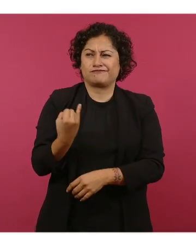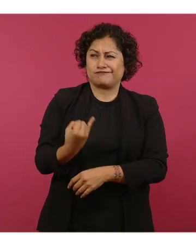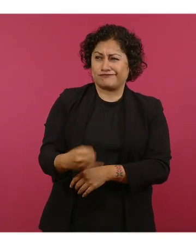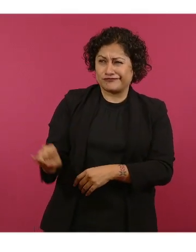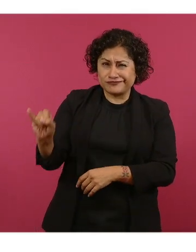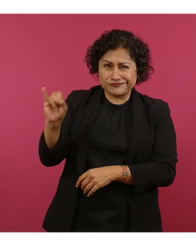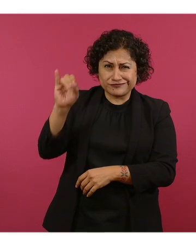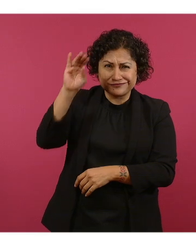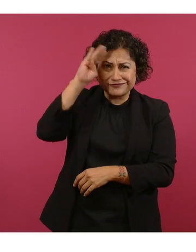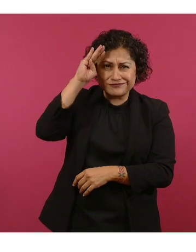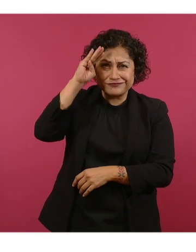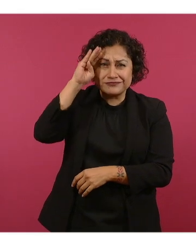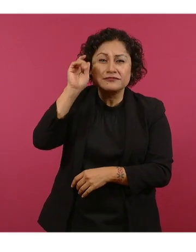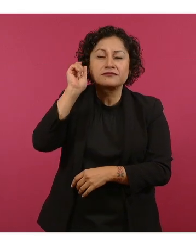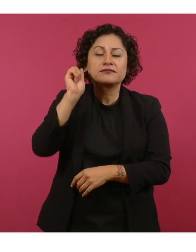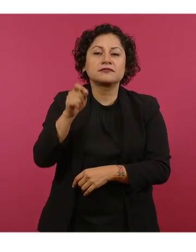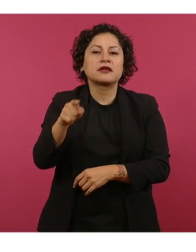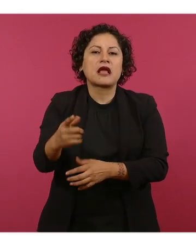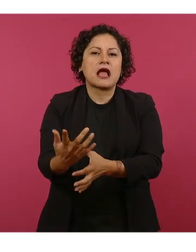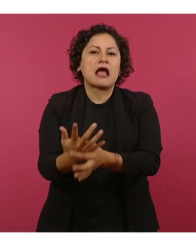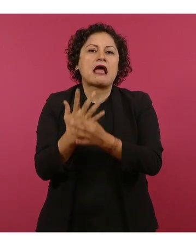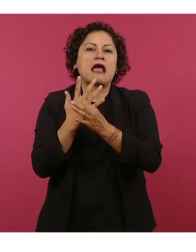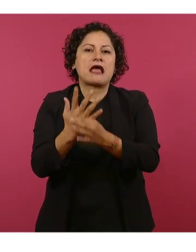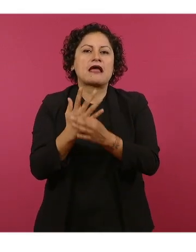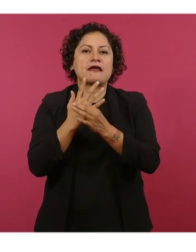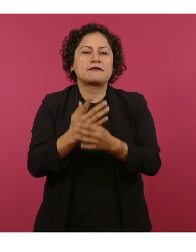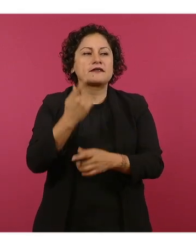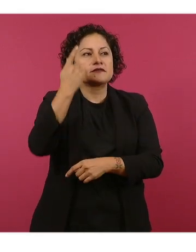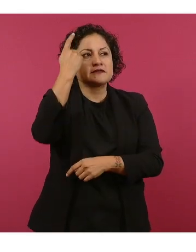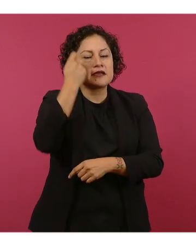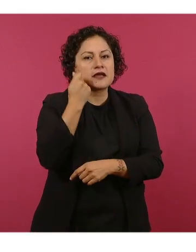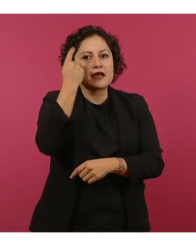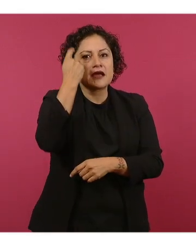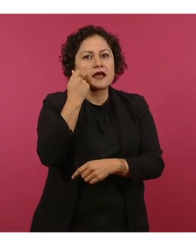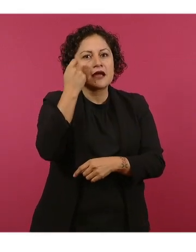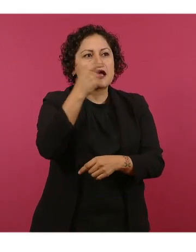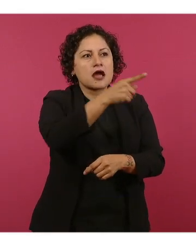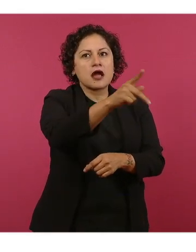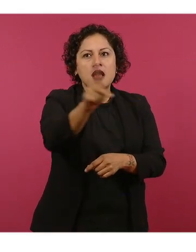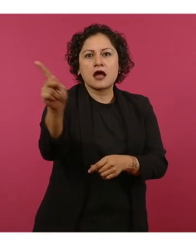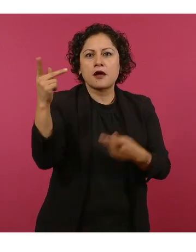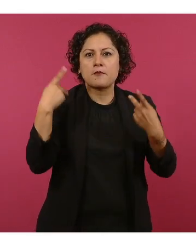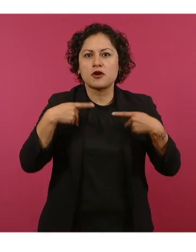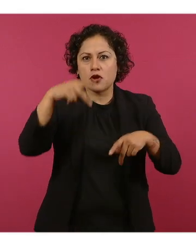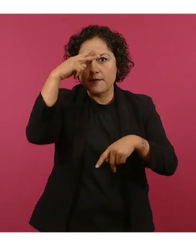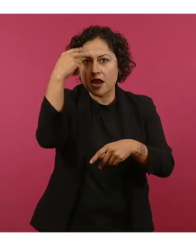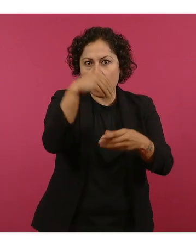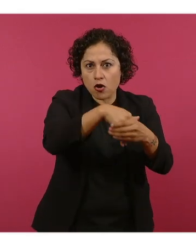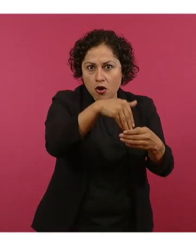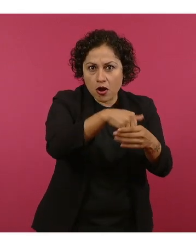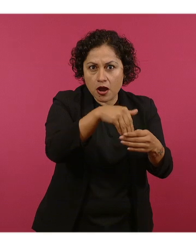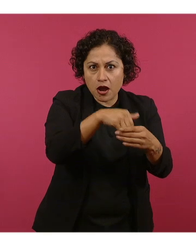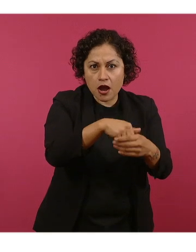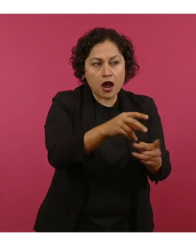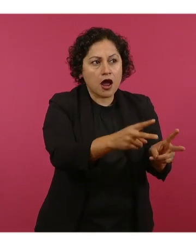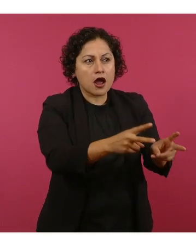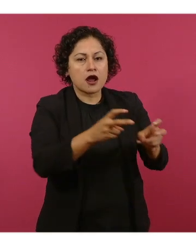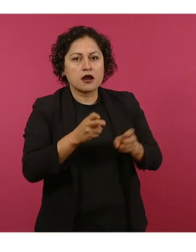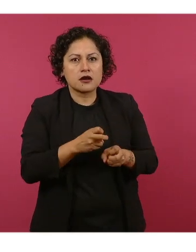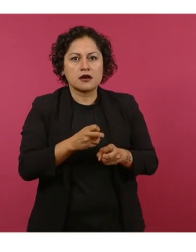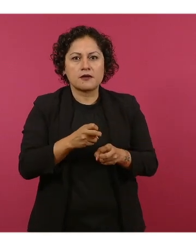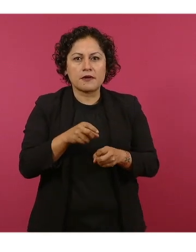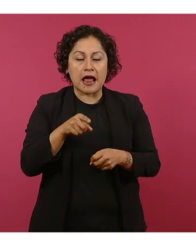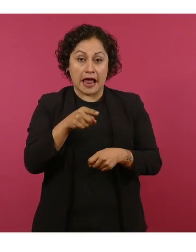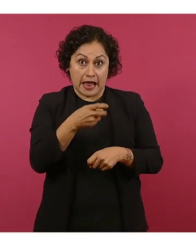de los ahorros para el retiro de miles de mexicanos. Esto es un saqueo escudado en las mentiras de una presidencia que